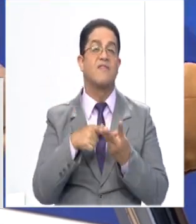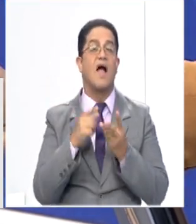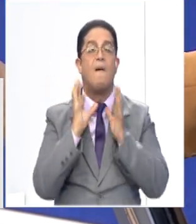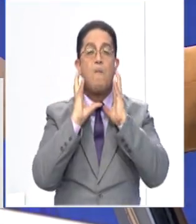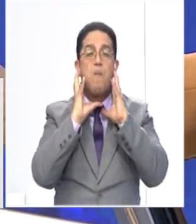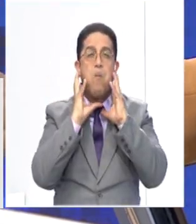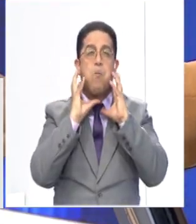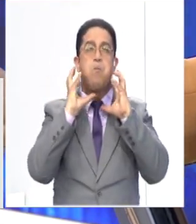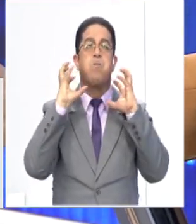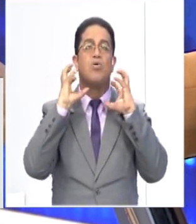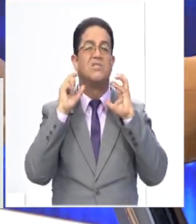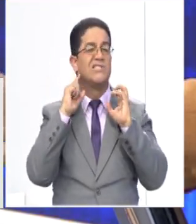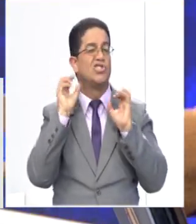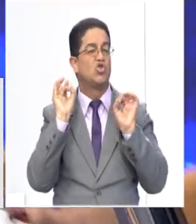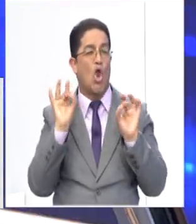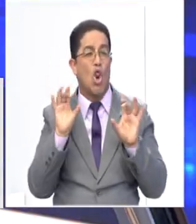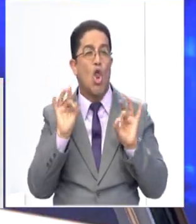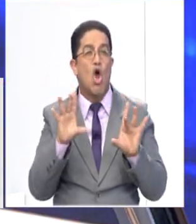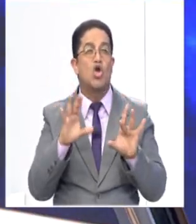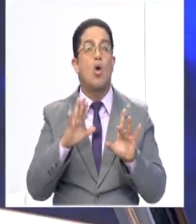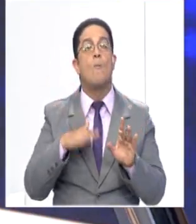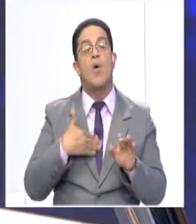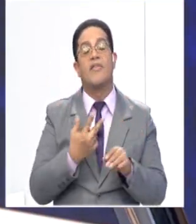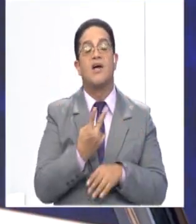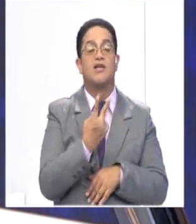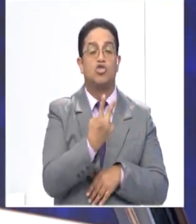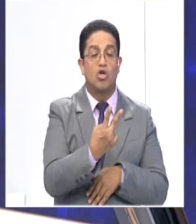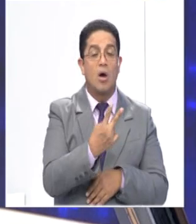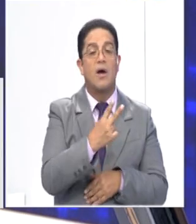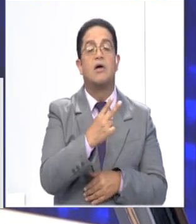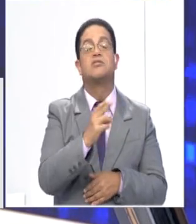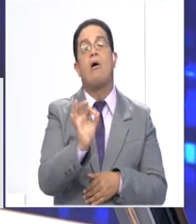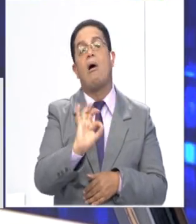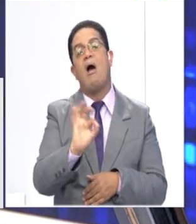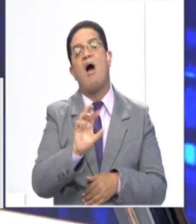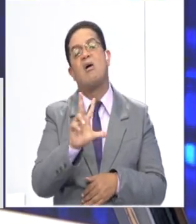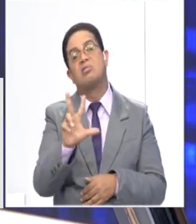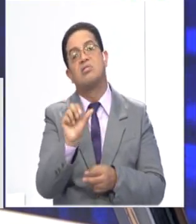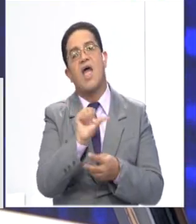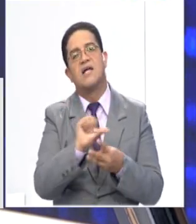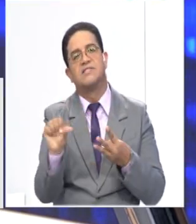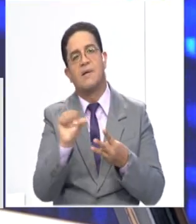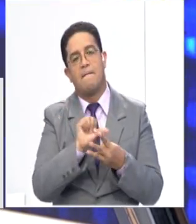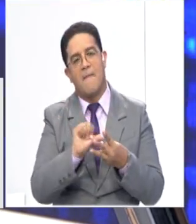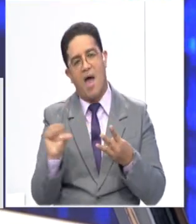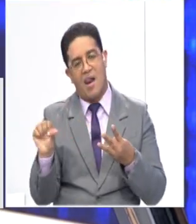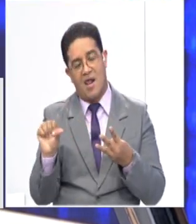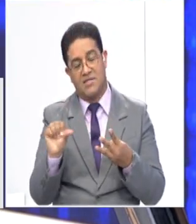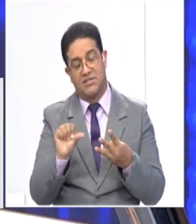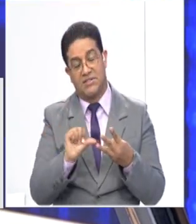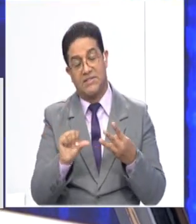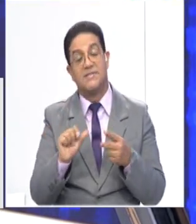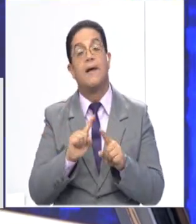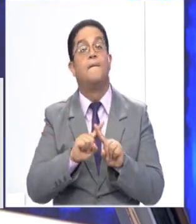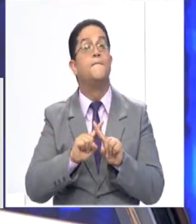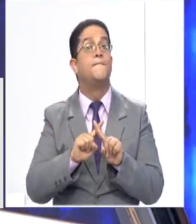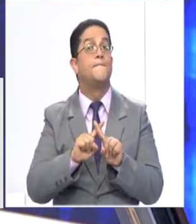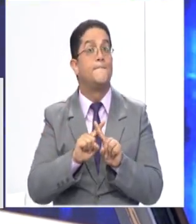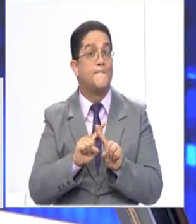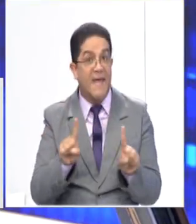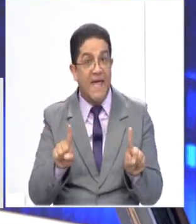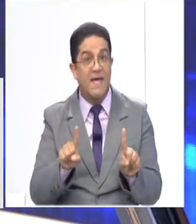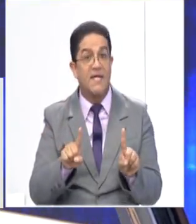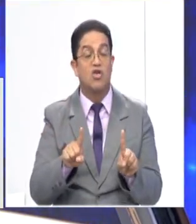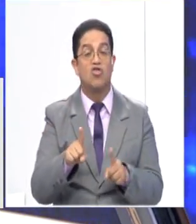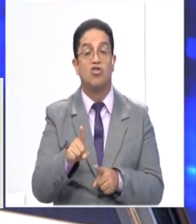que es muy doloroso, puede ir de 2 a 3 semanas. Pero sobre todo, una de las características